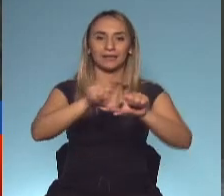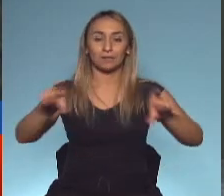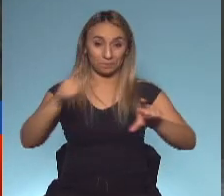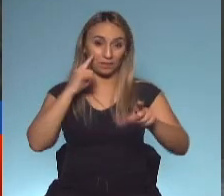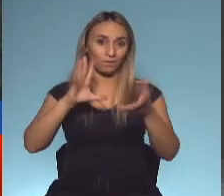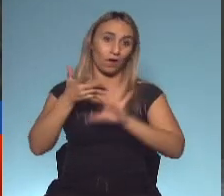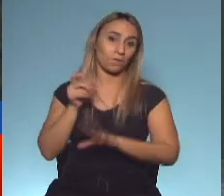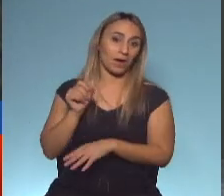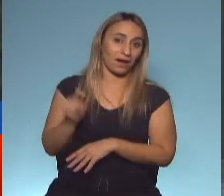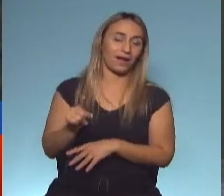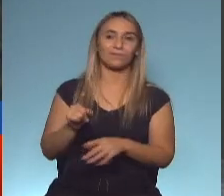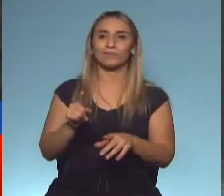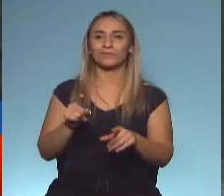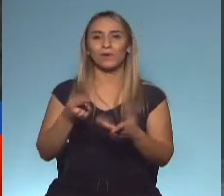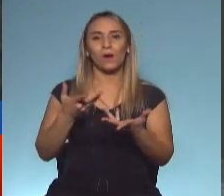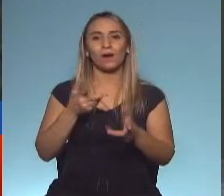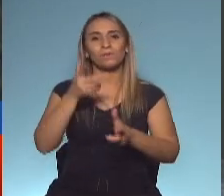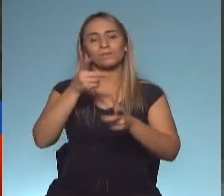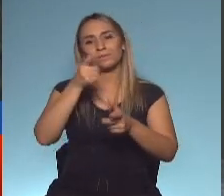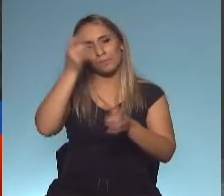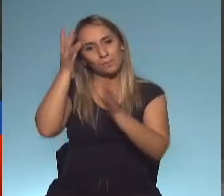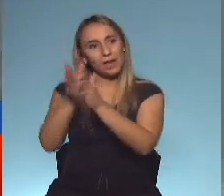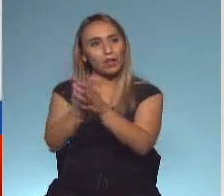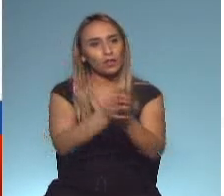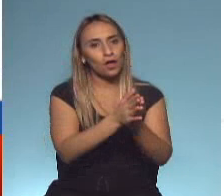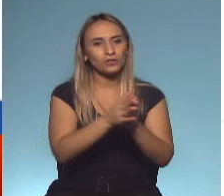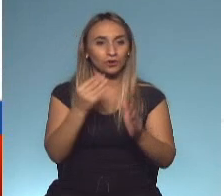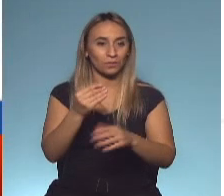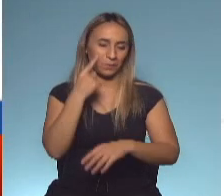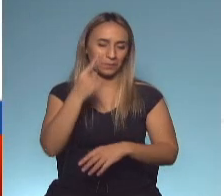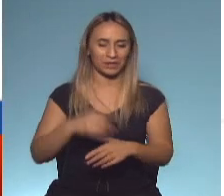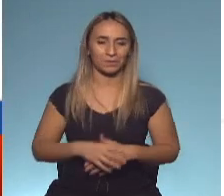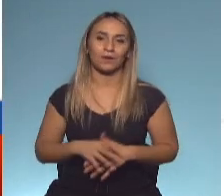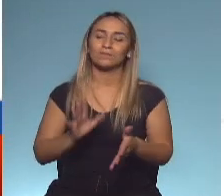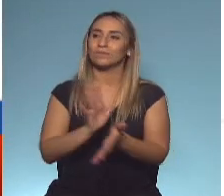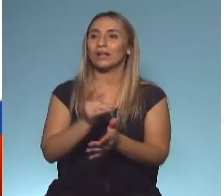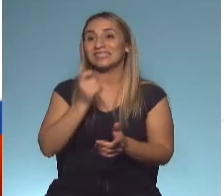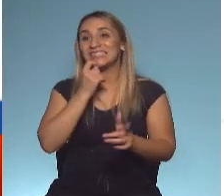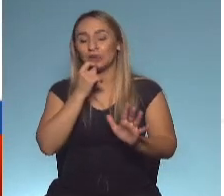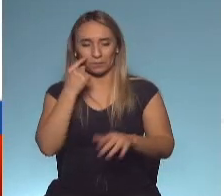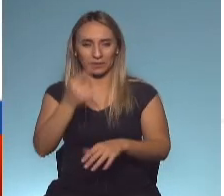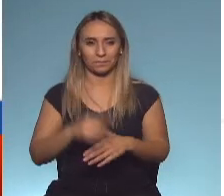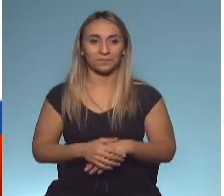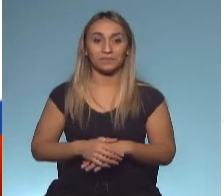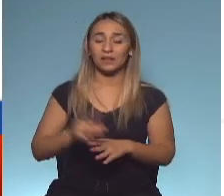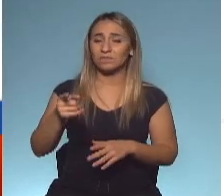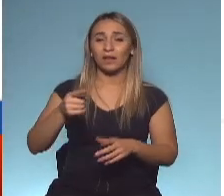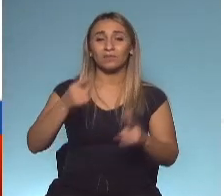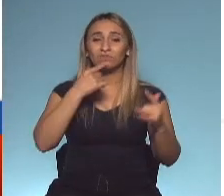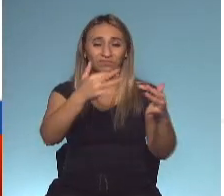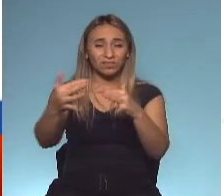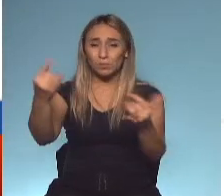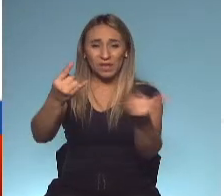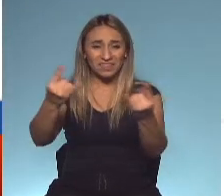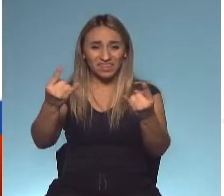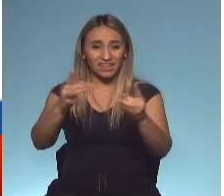de pedir disculpas en redes sociales, porque es con condicional siempre. Ahí lo vemos, dice: frente a las mentiras por las cuales